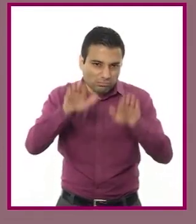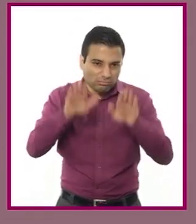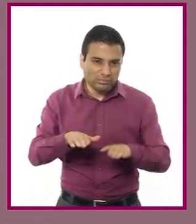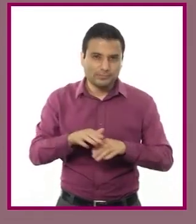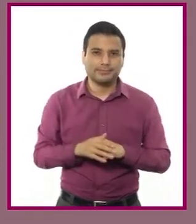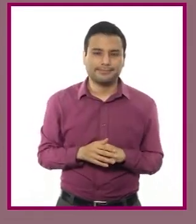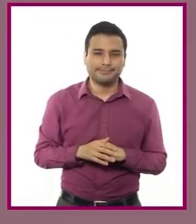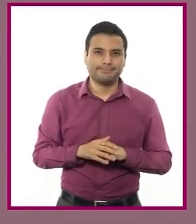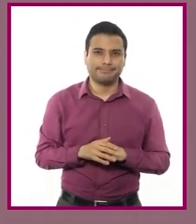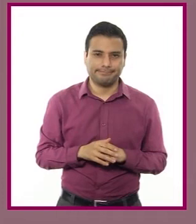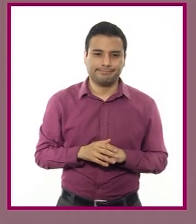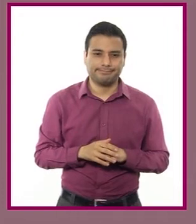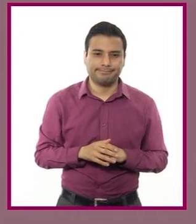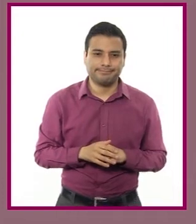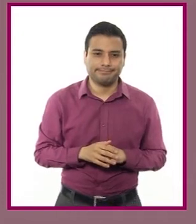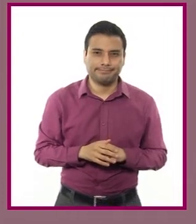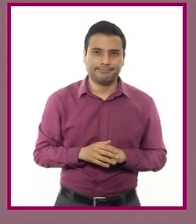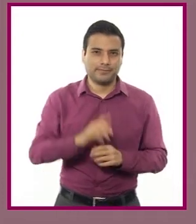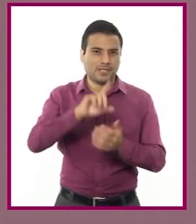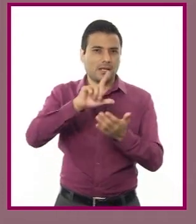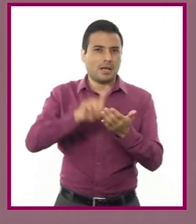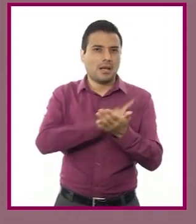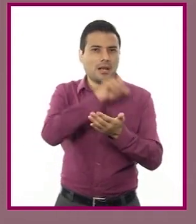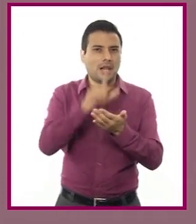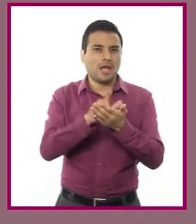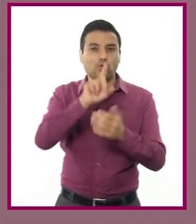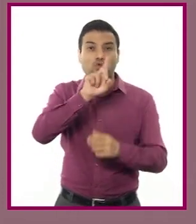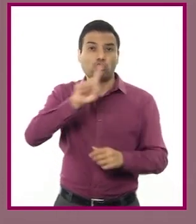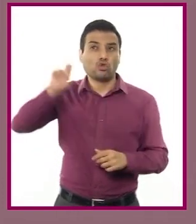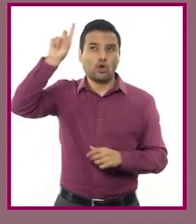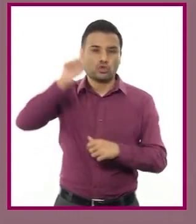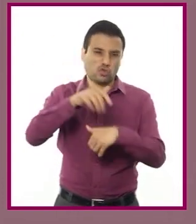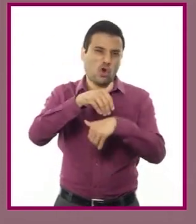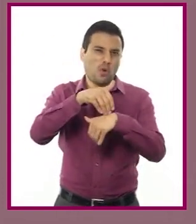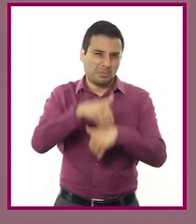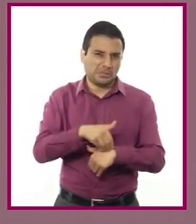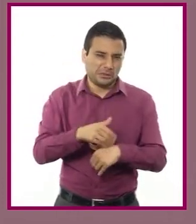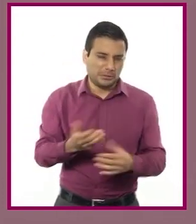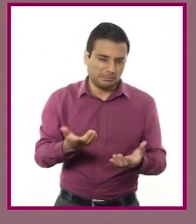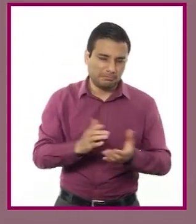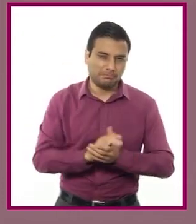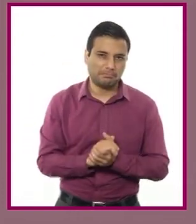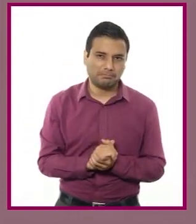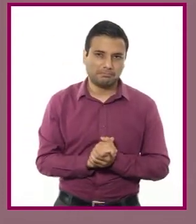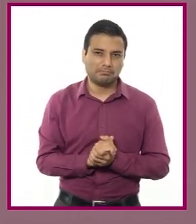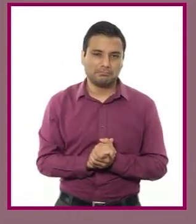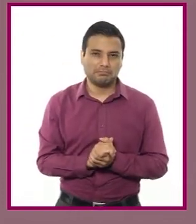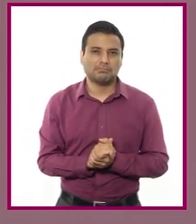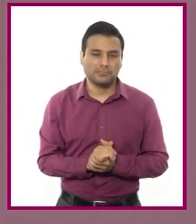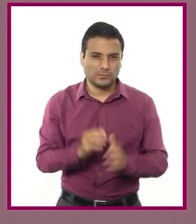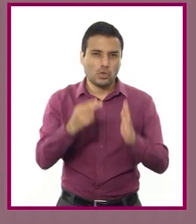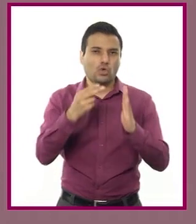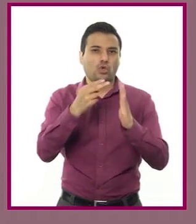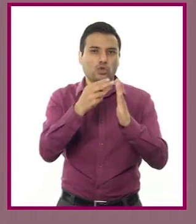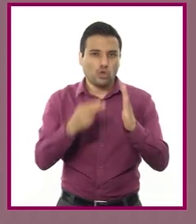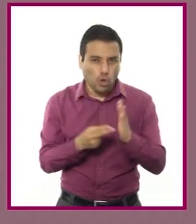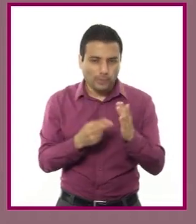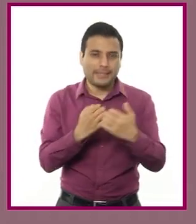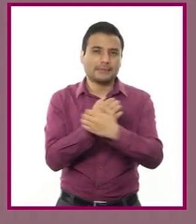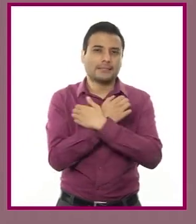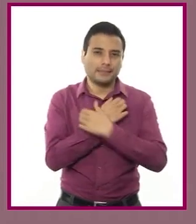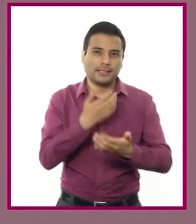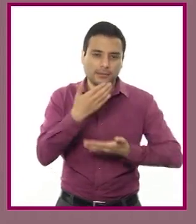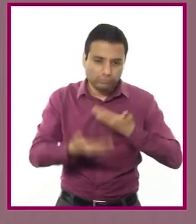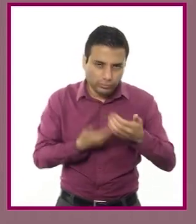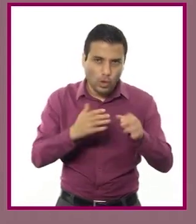Sharia, como se conoce a la ley divina que incluye los principios religiosos del Islam, las normas éticas que debe seguir un